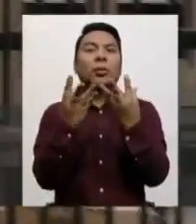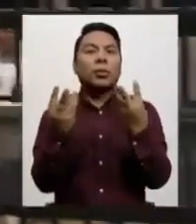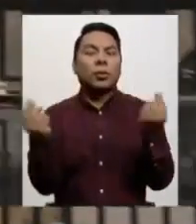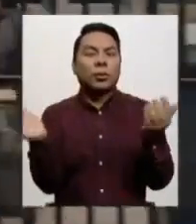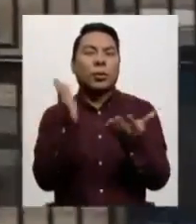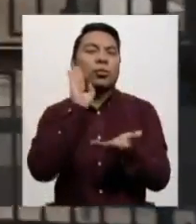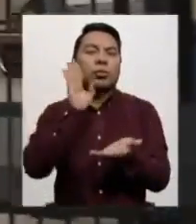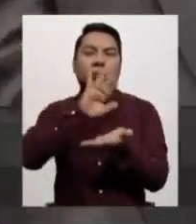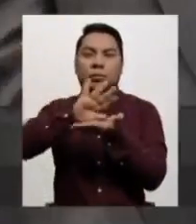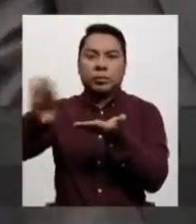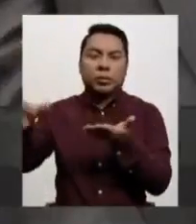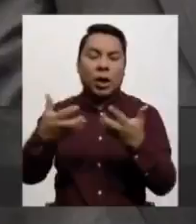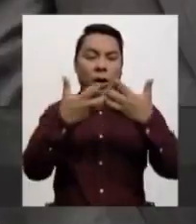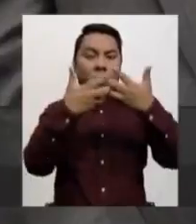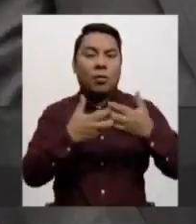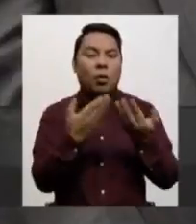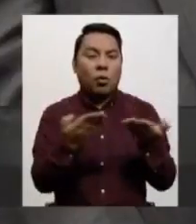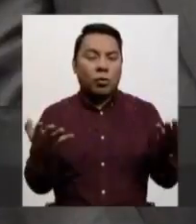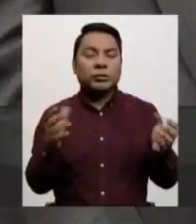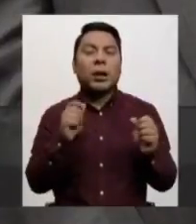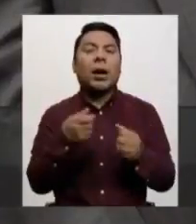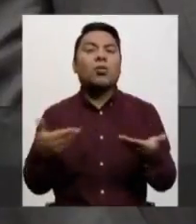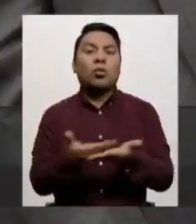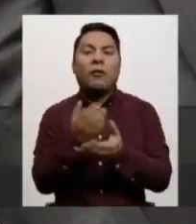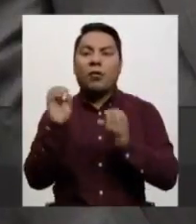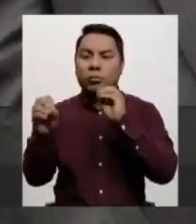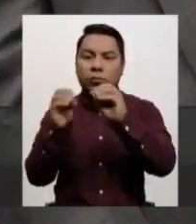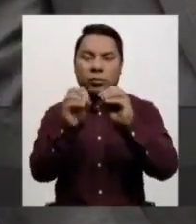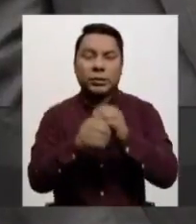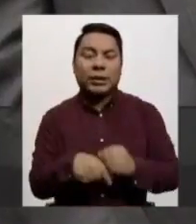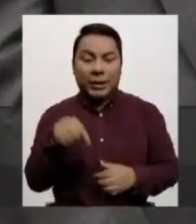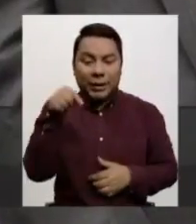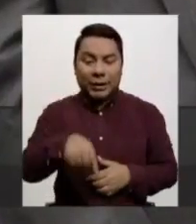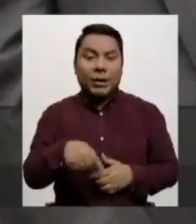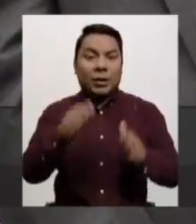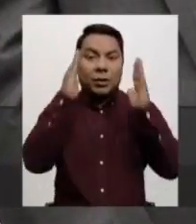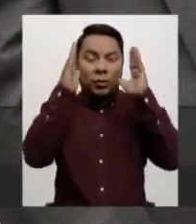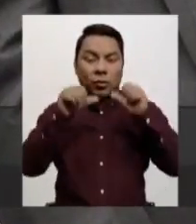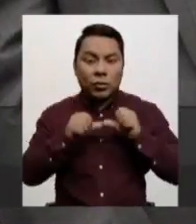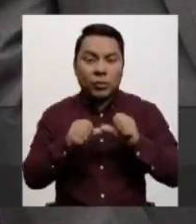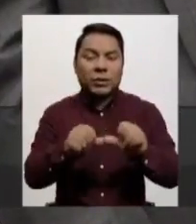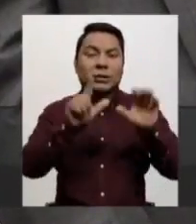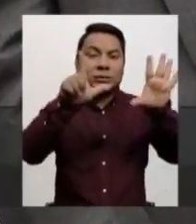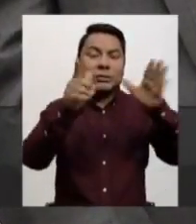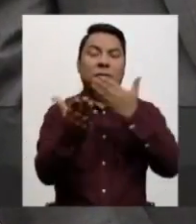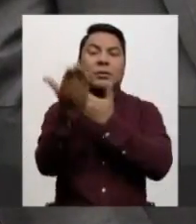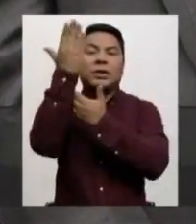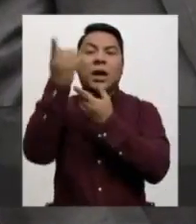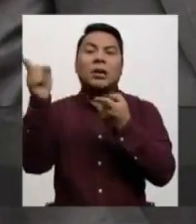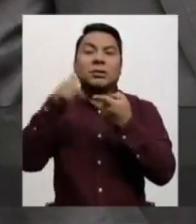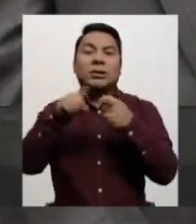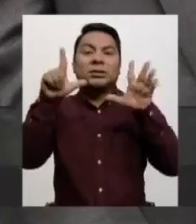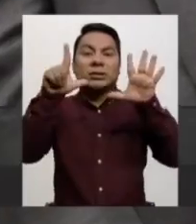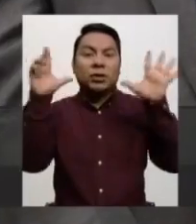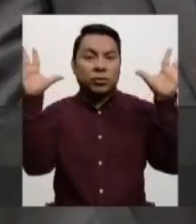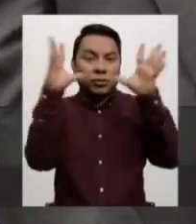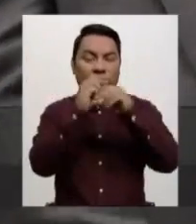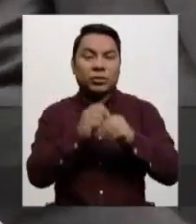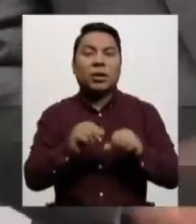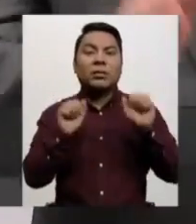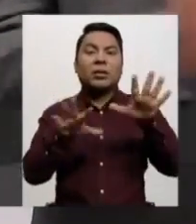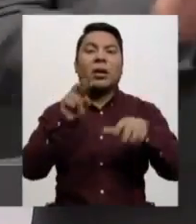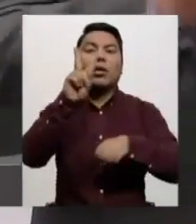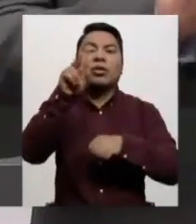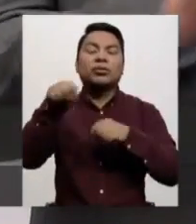de equipos ahora ver atención continua desde las 7 de la mañana hasta las 7 de la noche es decir 12